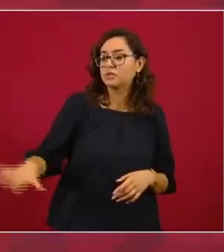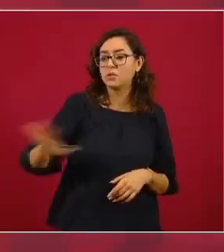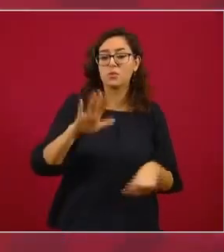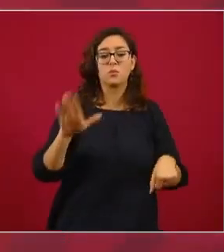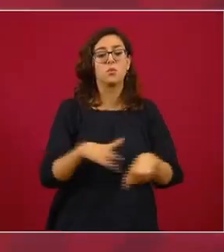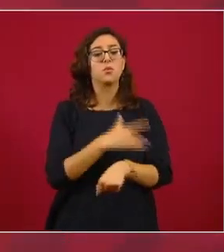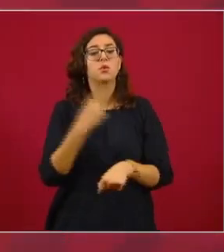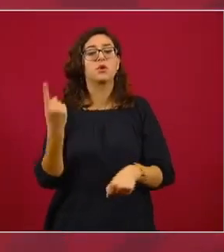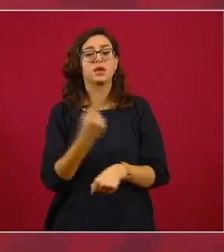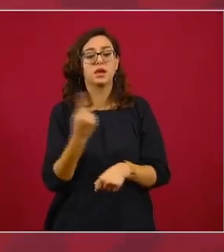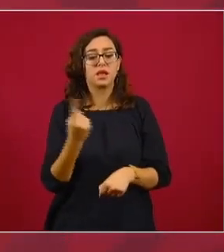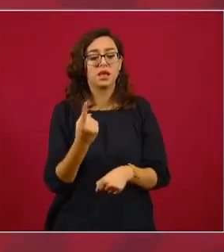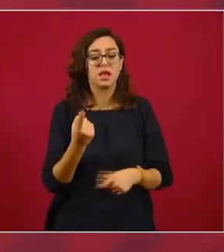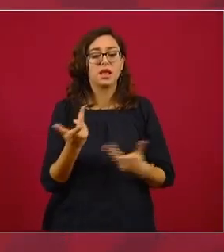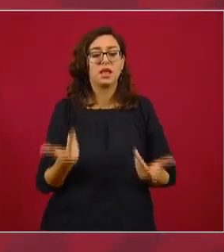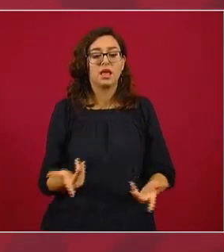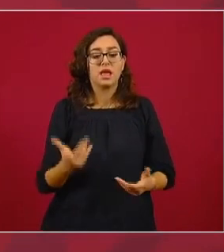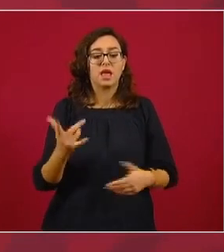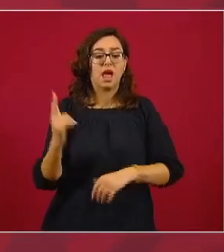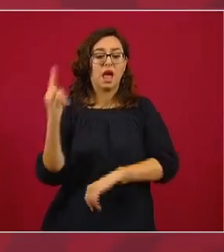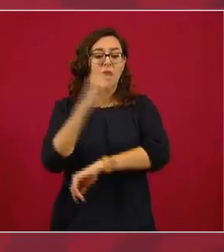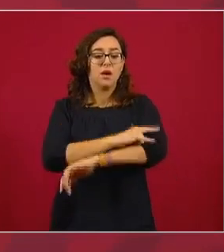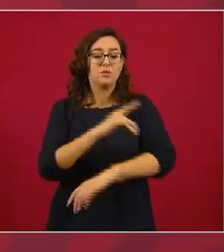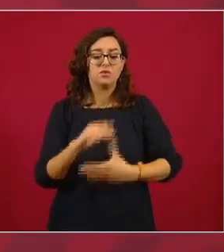vender para la rifa del avión.